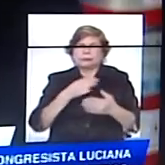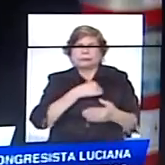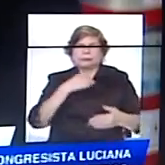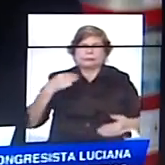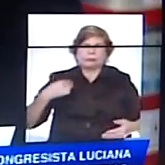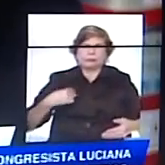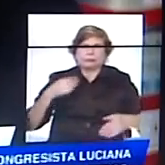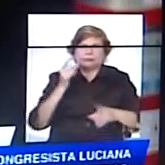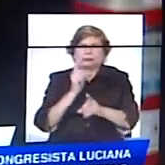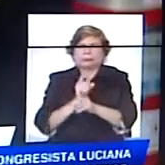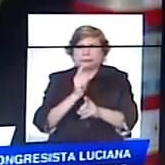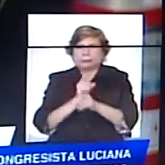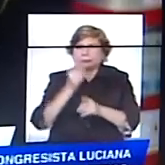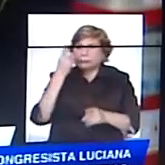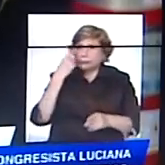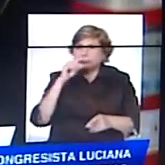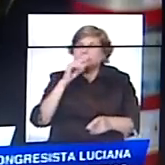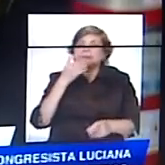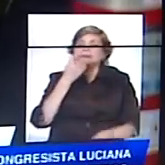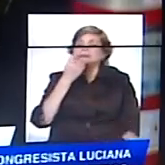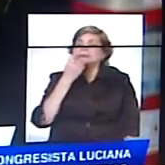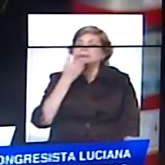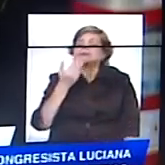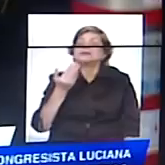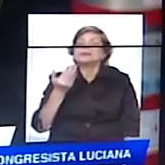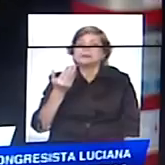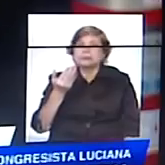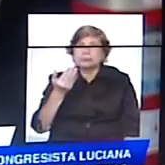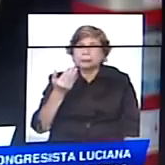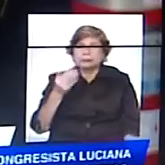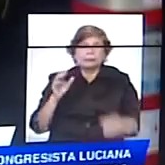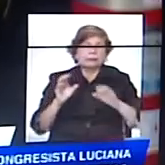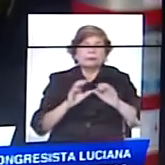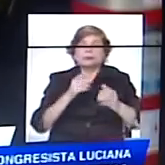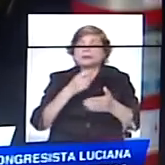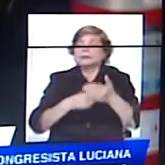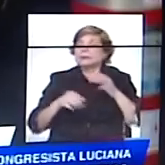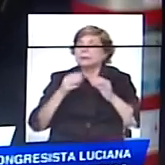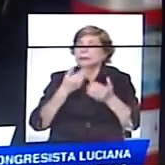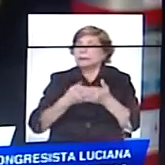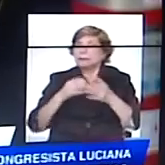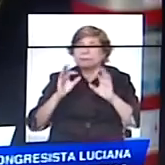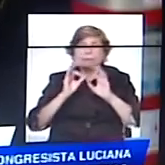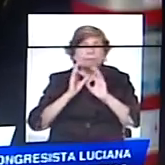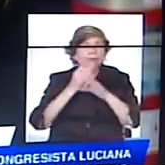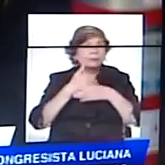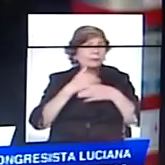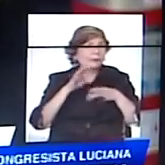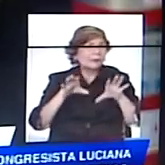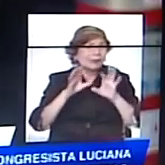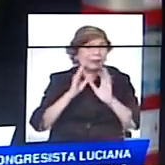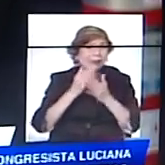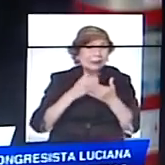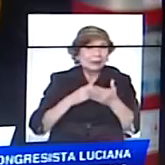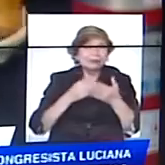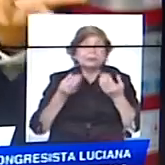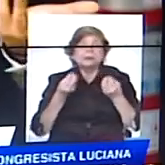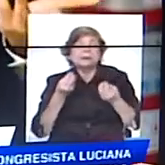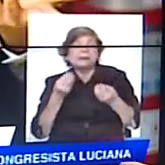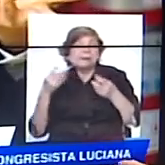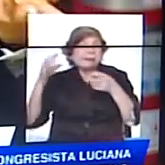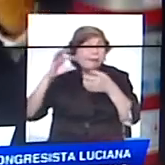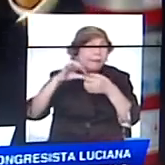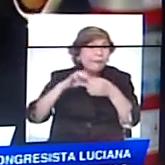ante el Ministerio de Economía y Finanzas para que se apruebe el presupuesto de la municipalidad y comprar patrulleros entre marzo y julio